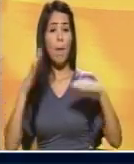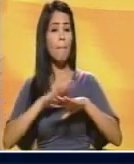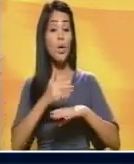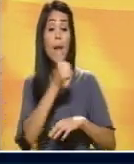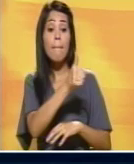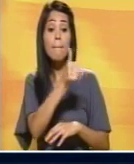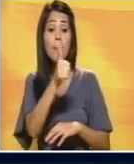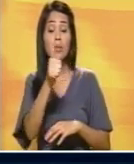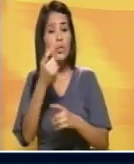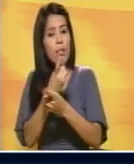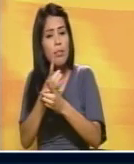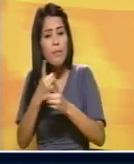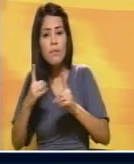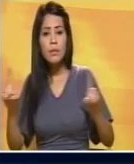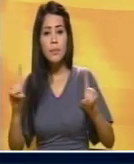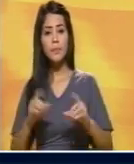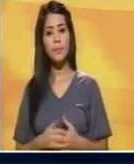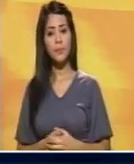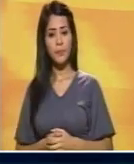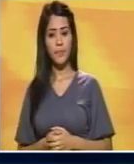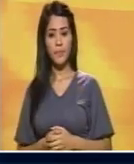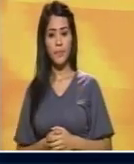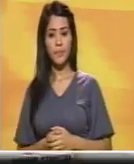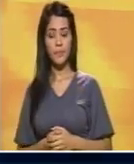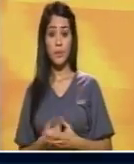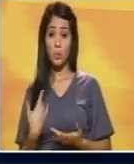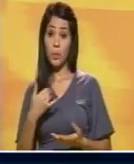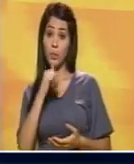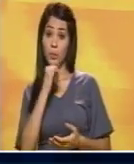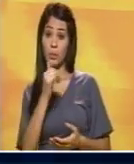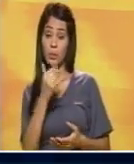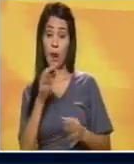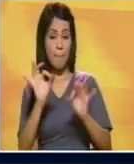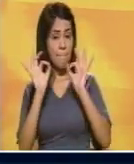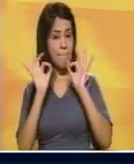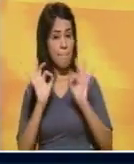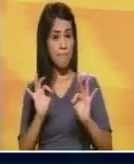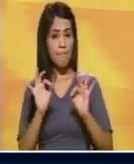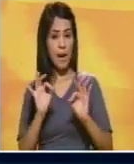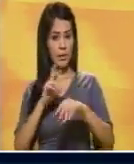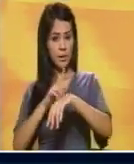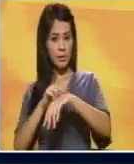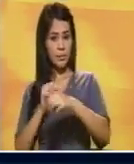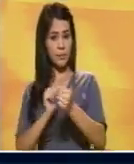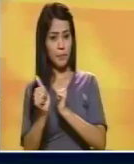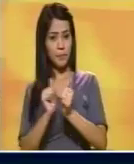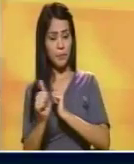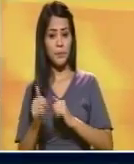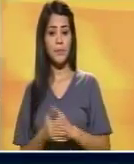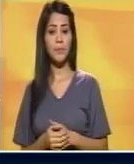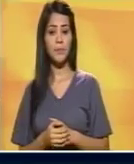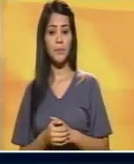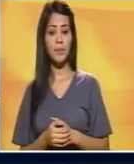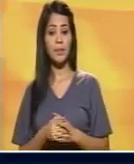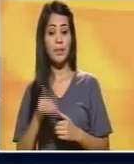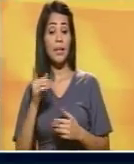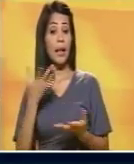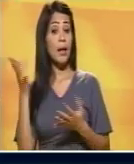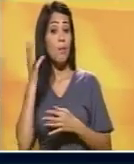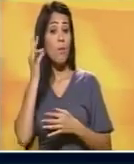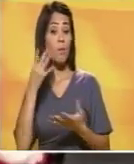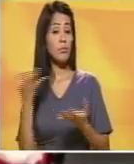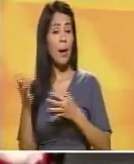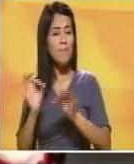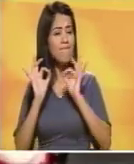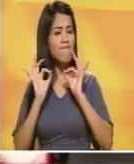tiene una patología diferente, ¿ves? Como bien nos indicó el especialista en medicina del deporte, el caso de Josefina Monasterio es